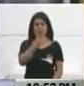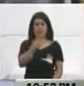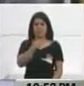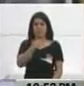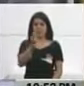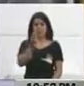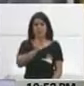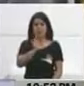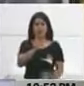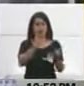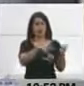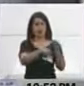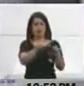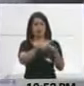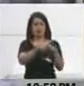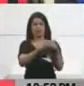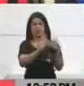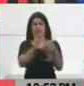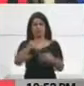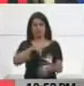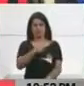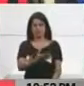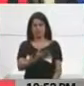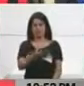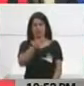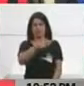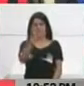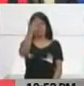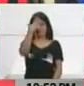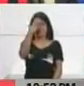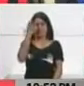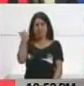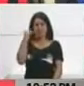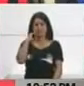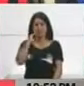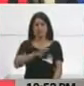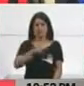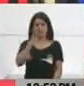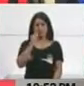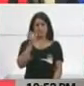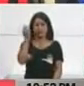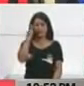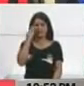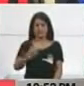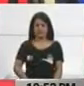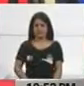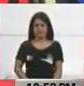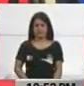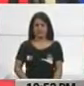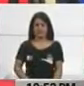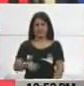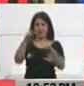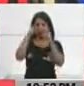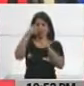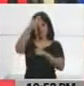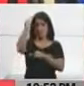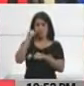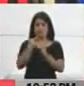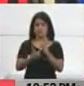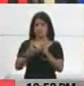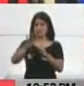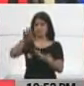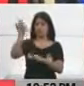Nos van a hablar a nosotros ahora de lo que ustedes son expertos. ¿Ah? Esto es lo que le ofrece Ramos Alú a Venezuela, el futuro de